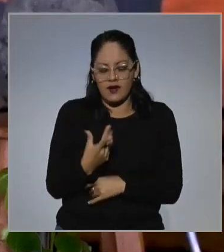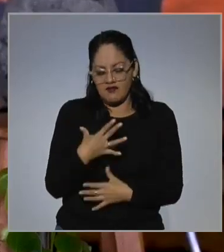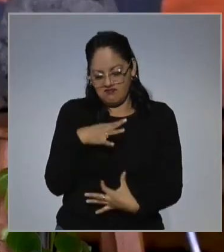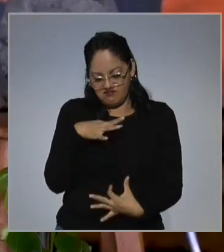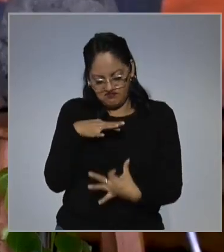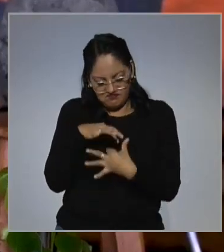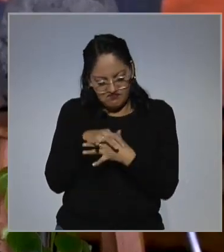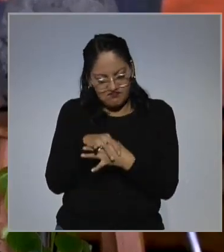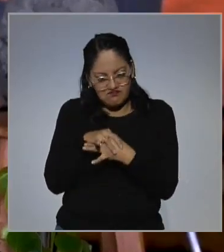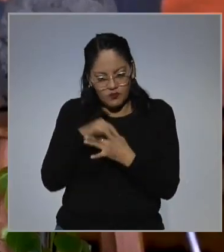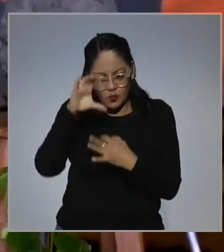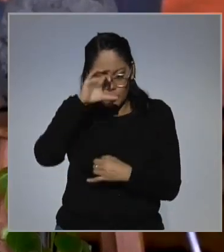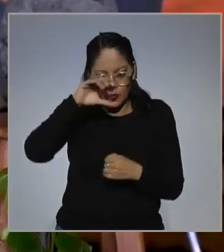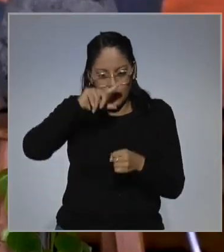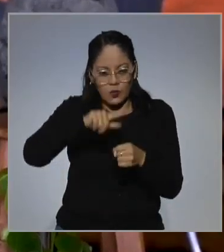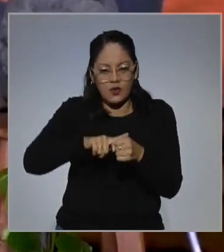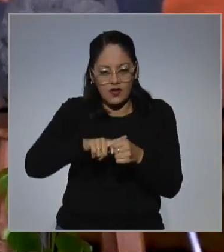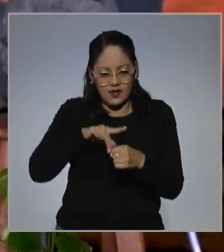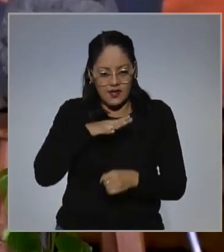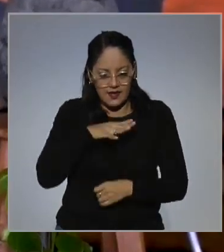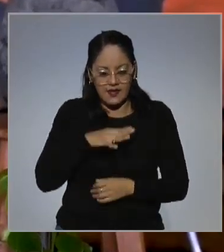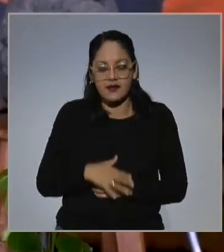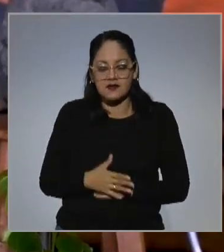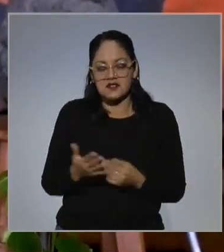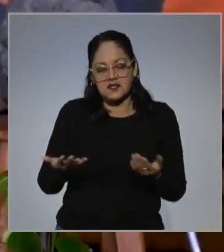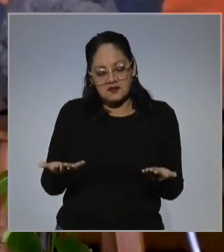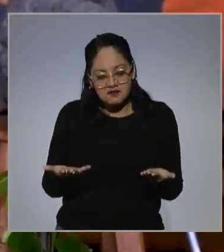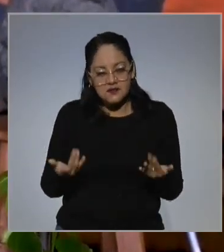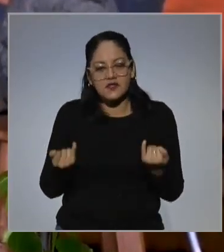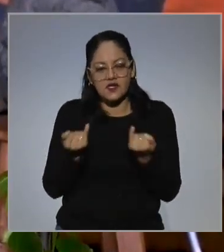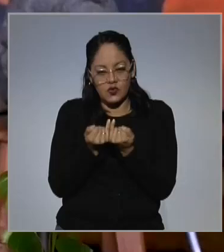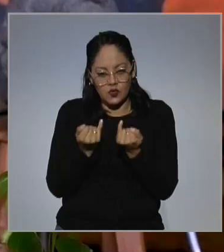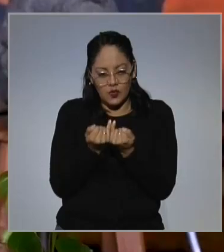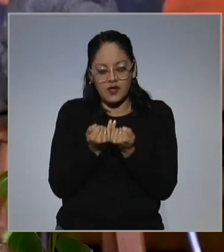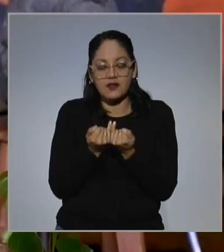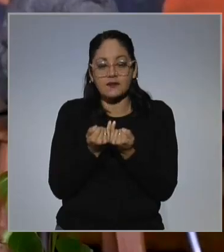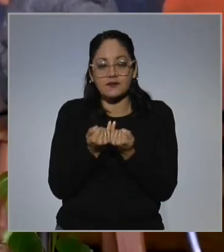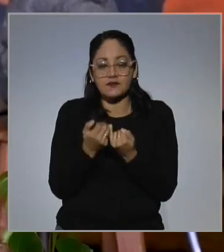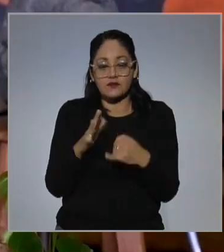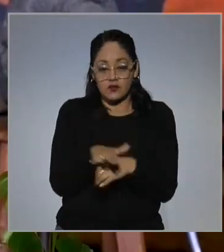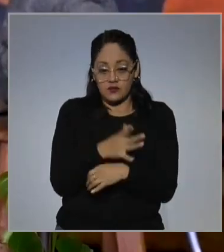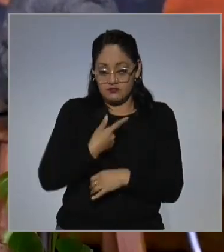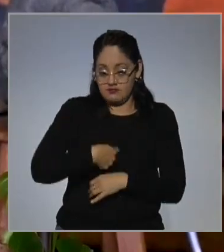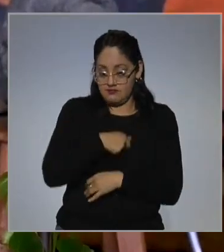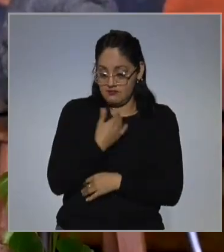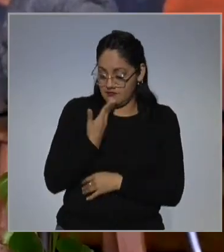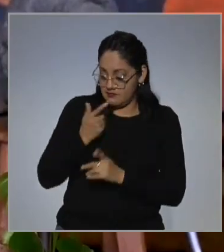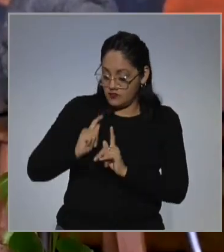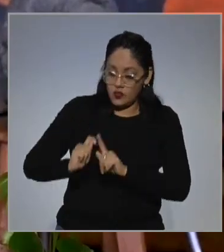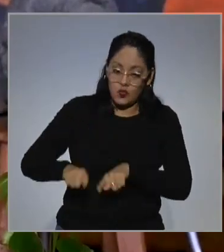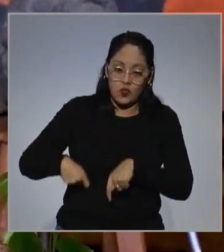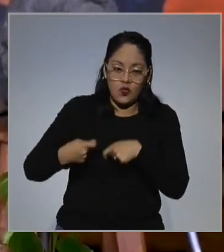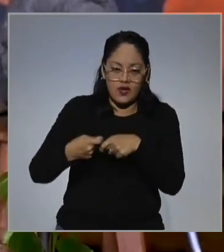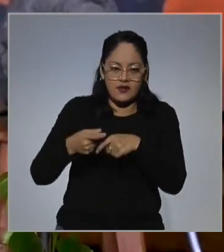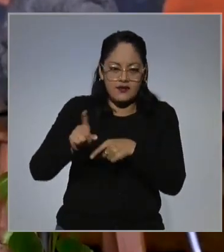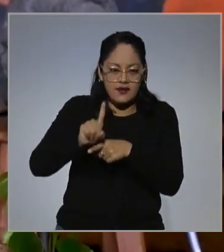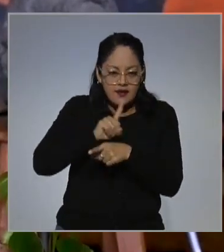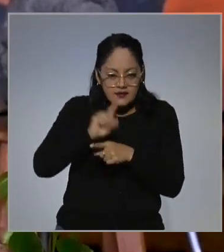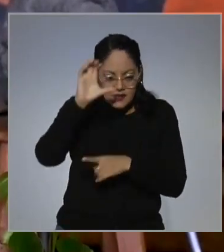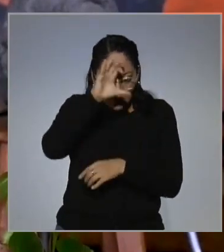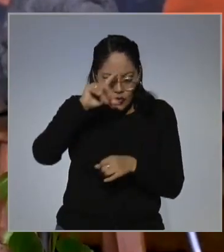arraigo cultural que tienen y desde luego pues por que nuestros ancestros desde las